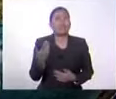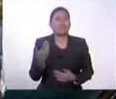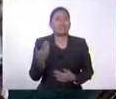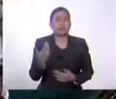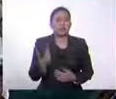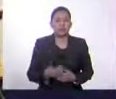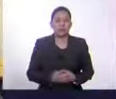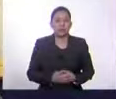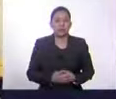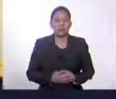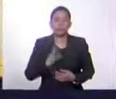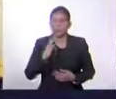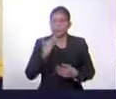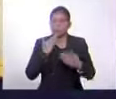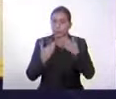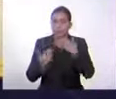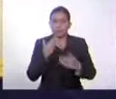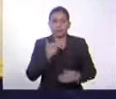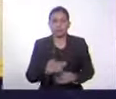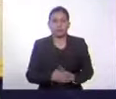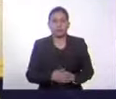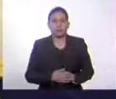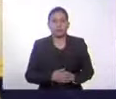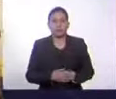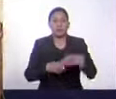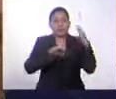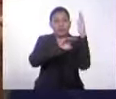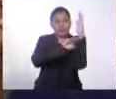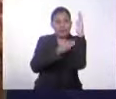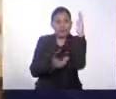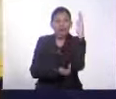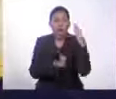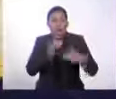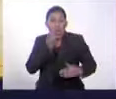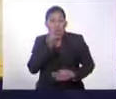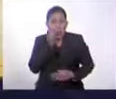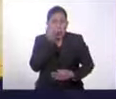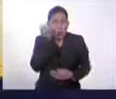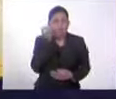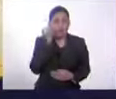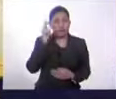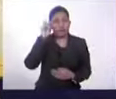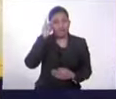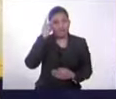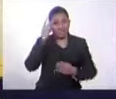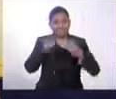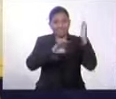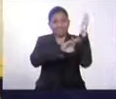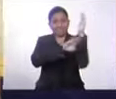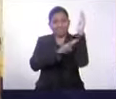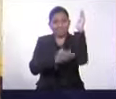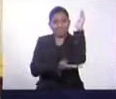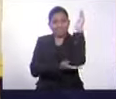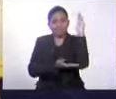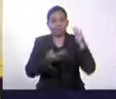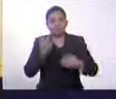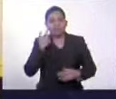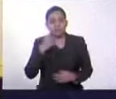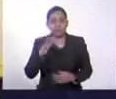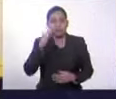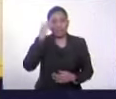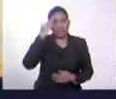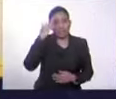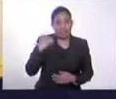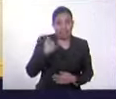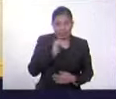tempranas? Te comento, Emilio, que cuando hablamos de embarazos a temprana edad, estamos hablando de los embarazos que suceden en